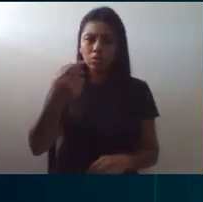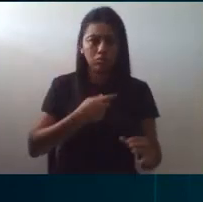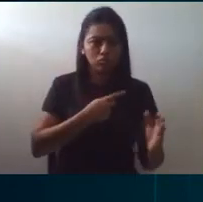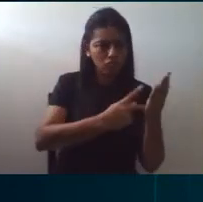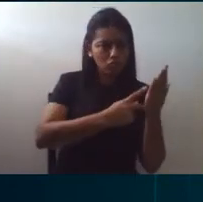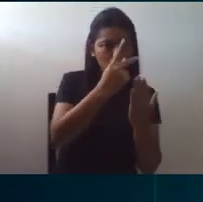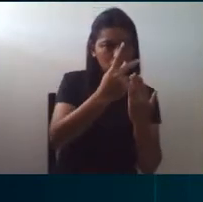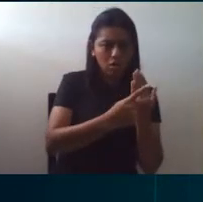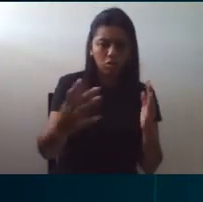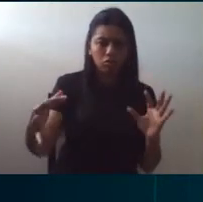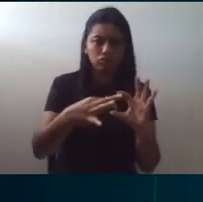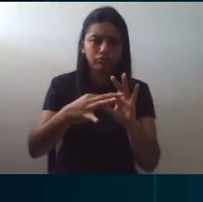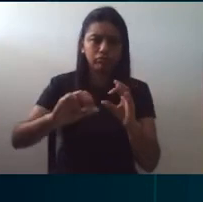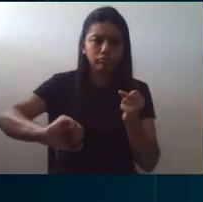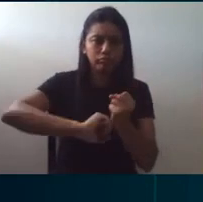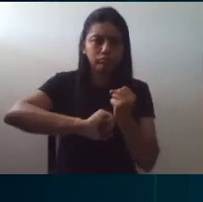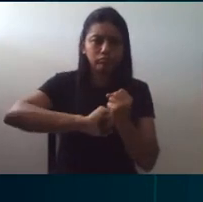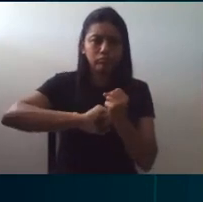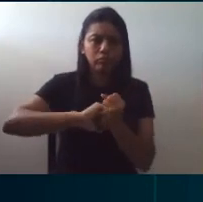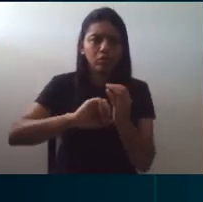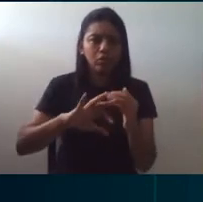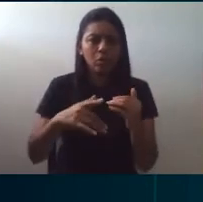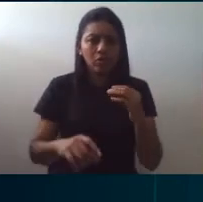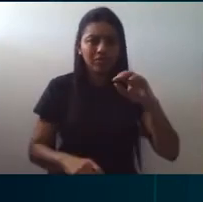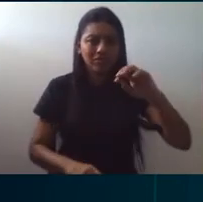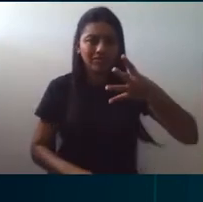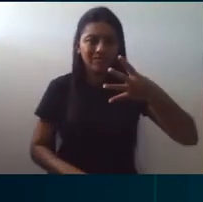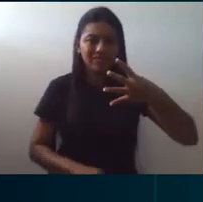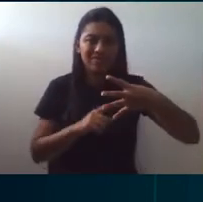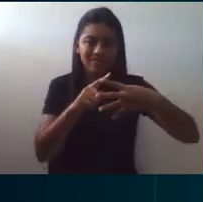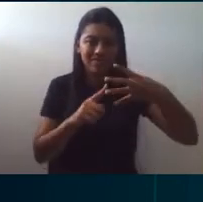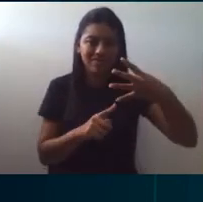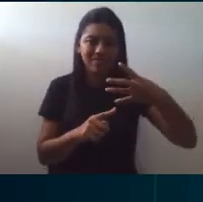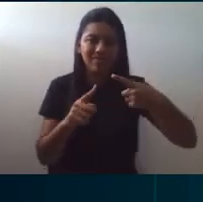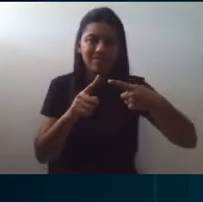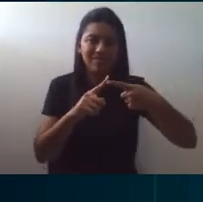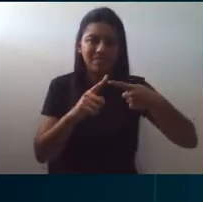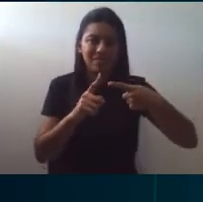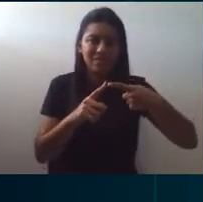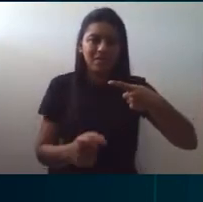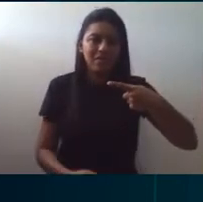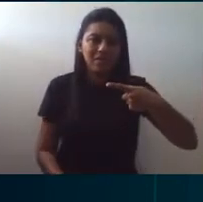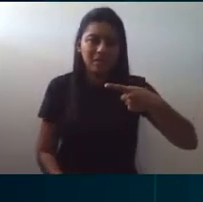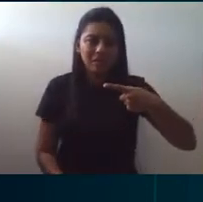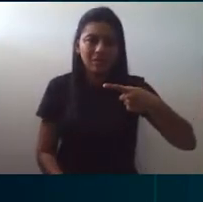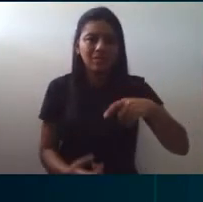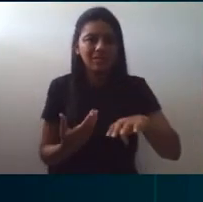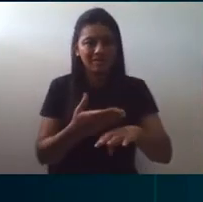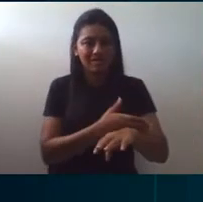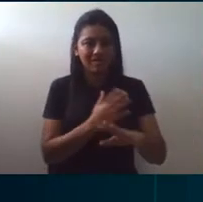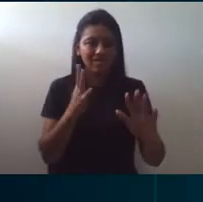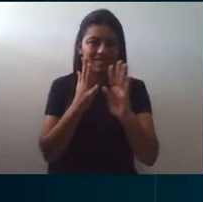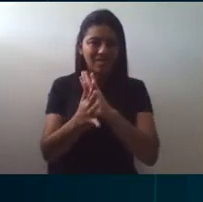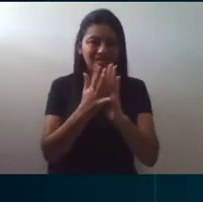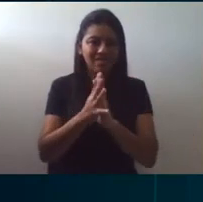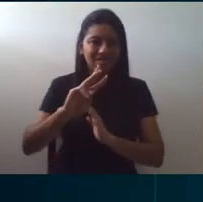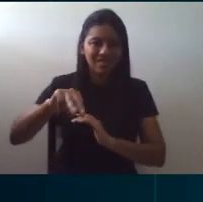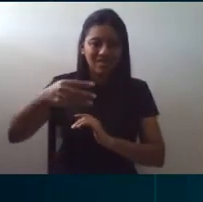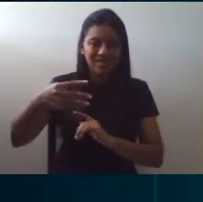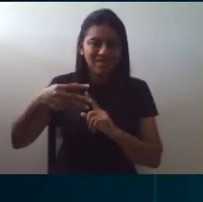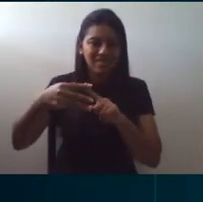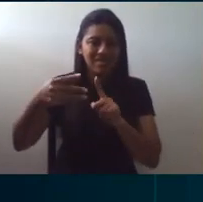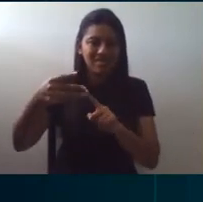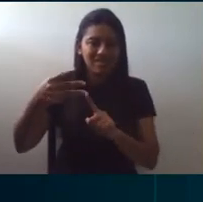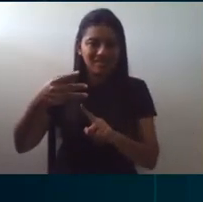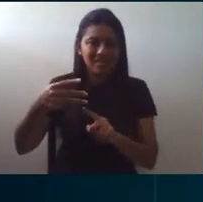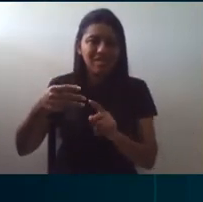entonces cuatro conclusiones importantes, y es que el gerente actual debe tener esas tres características que les mencionaba, que las valida el